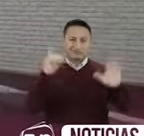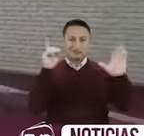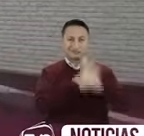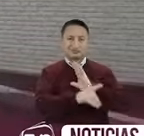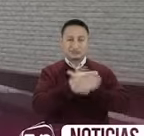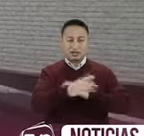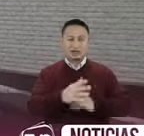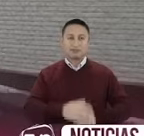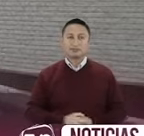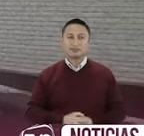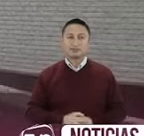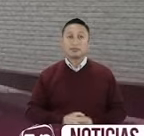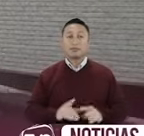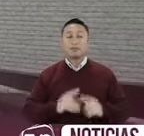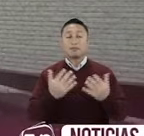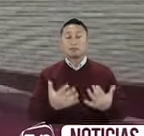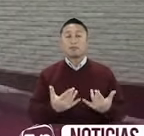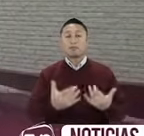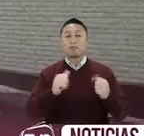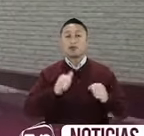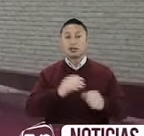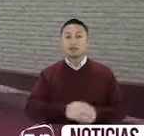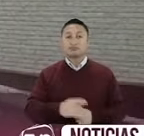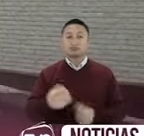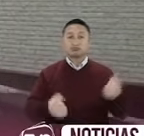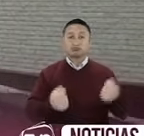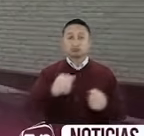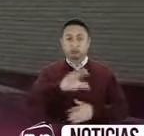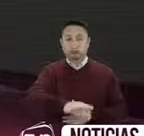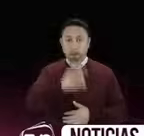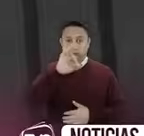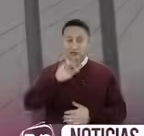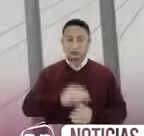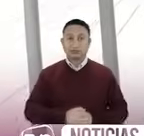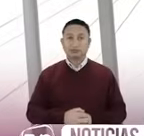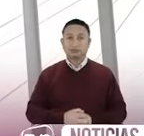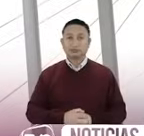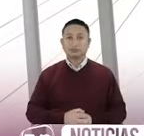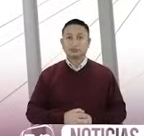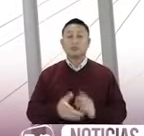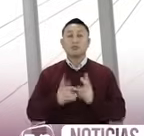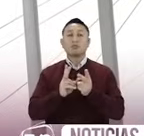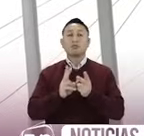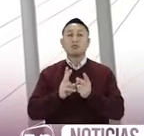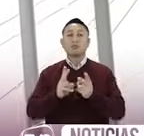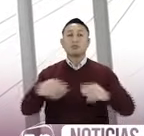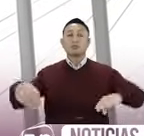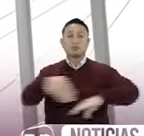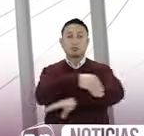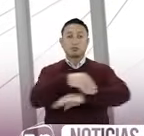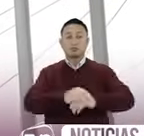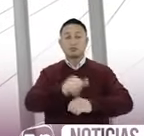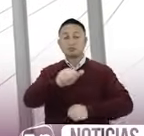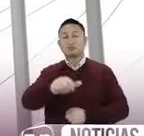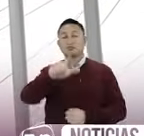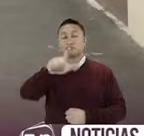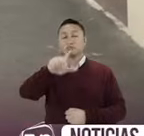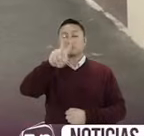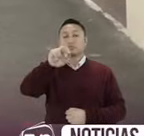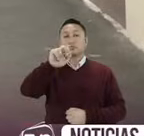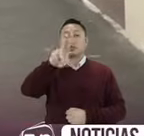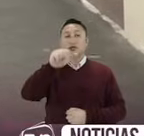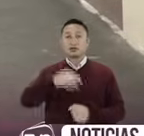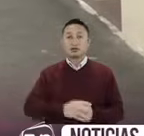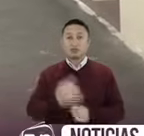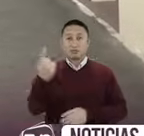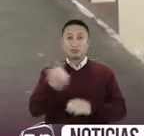a la espera de poder encontrar su herramienta de trabajo. Vecinos de la Pedro de Alvarado en Cotocollao dicen que esta no es la primera vez que